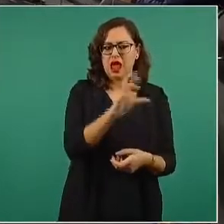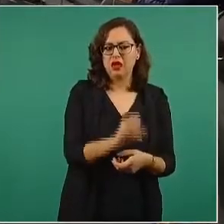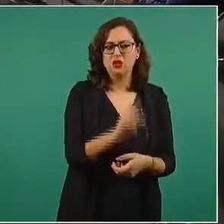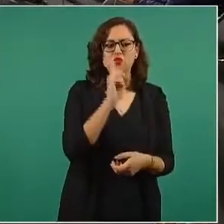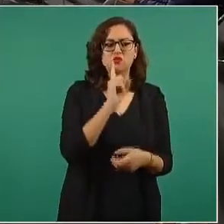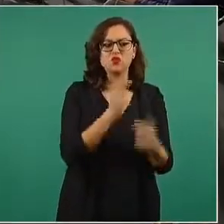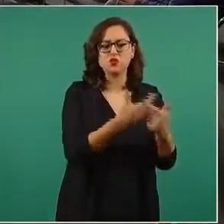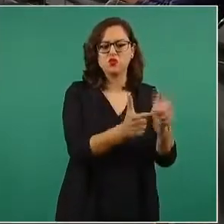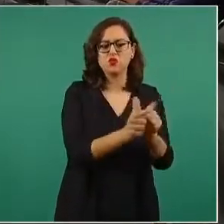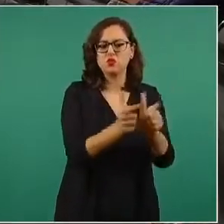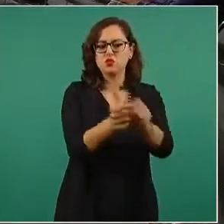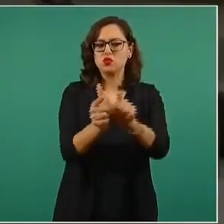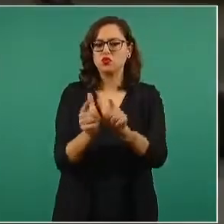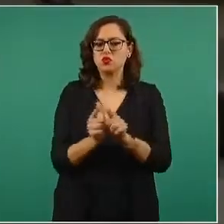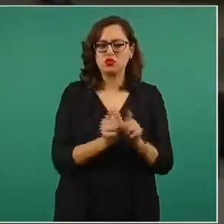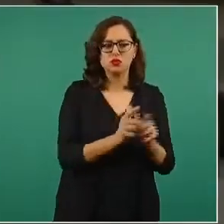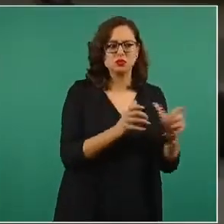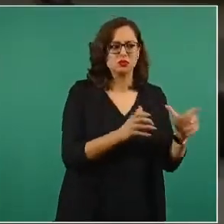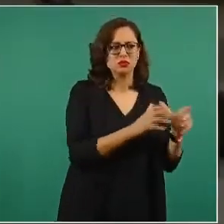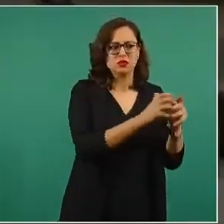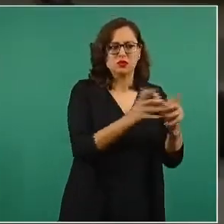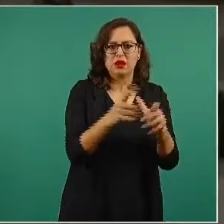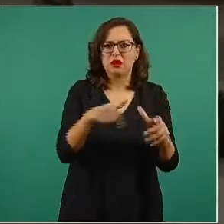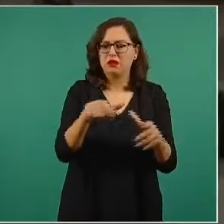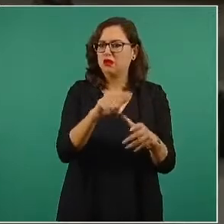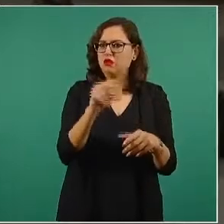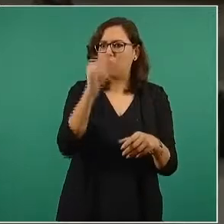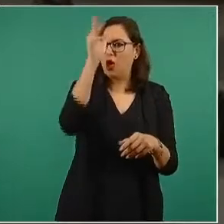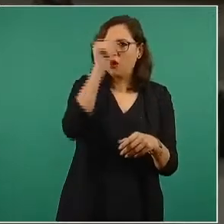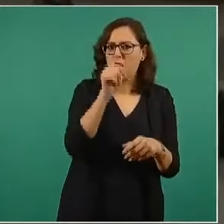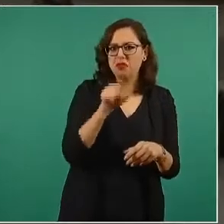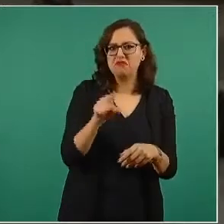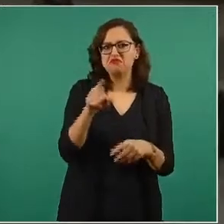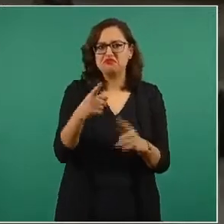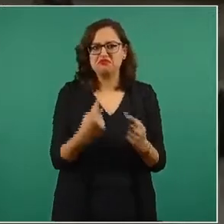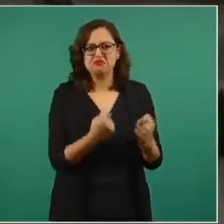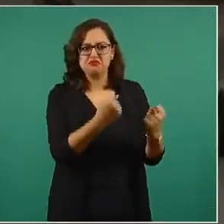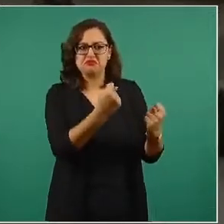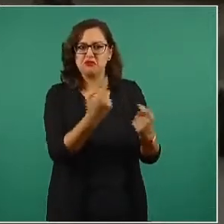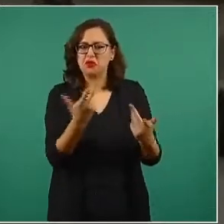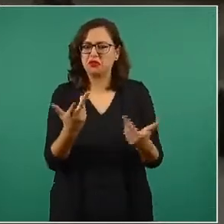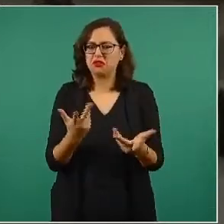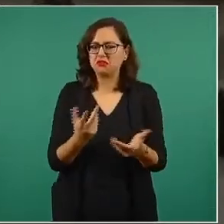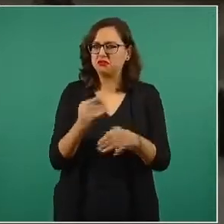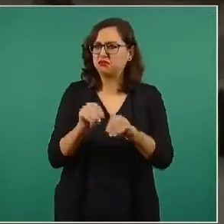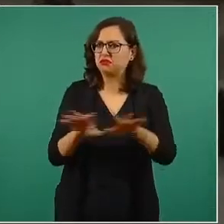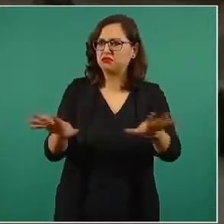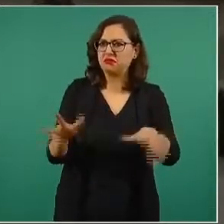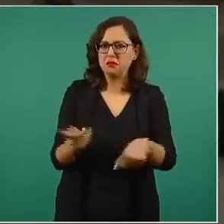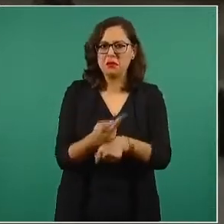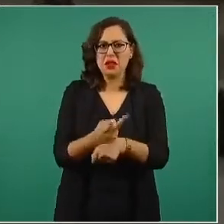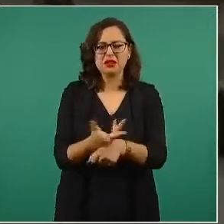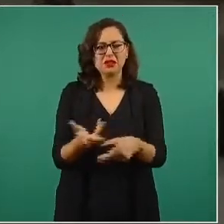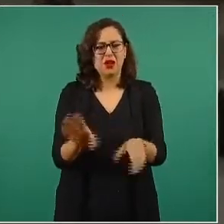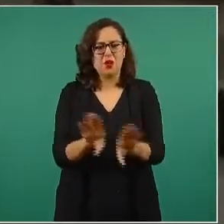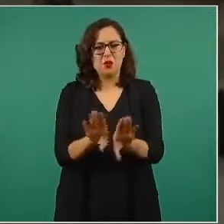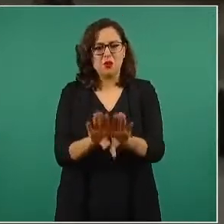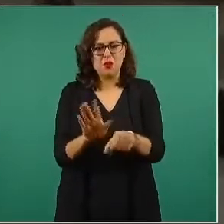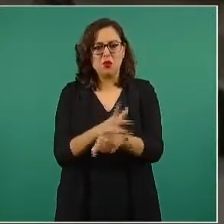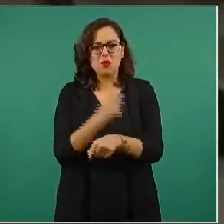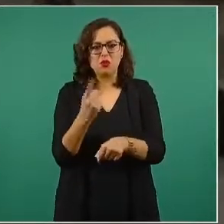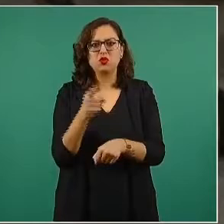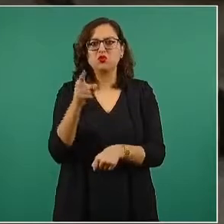de madres? Es un golpe durísimo, es un retroceso muy fuerte ahí, presidente, y usted tenía la posibilidad legal